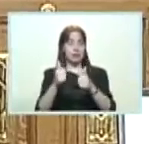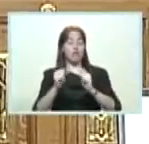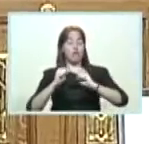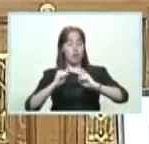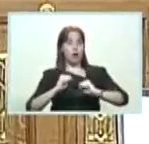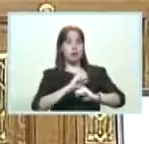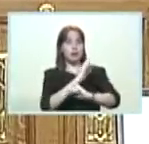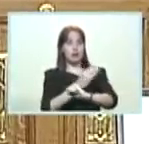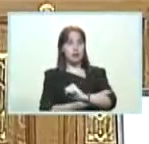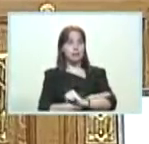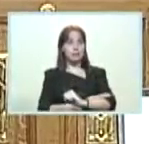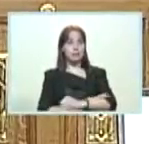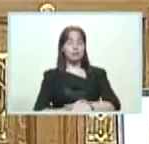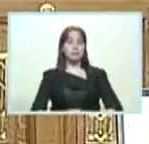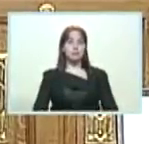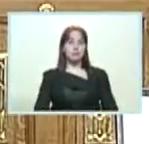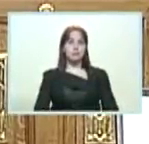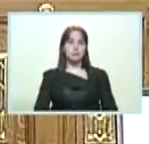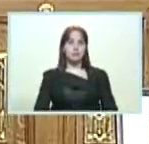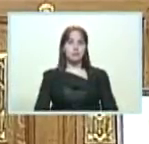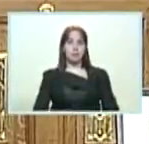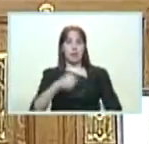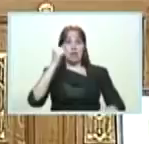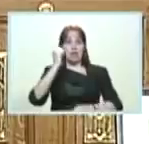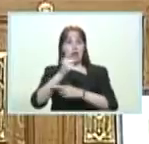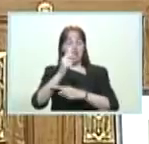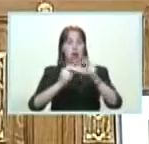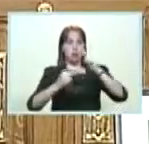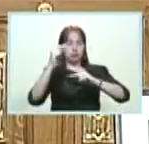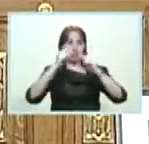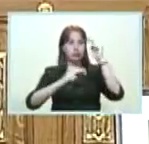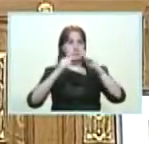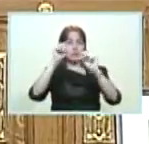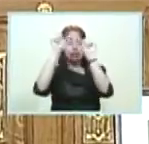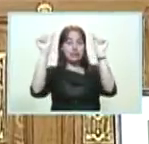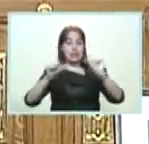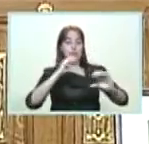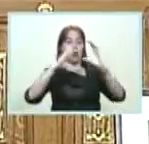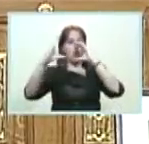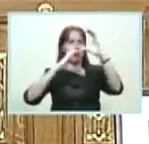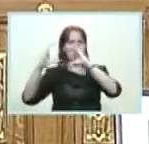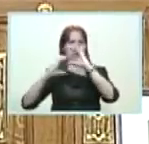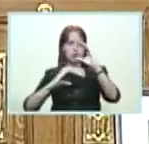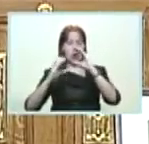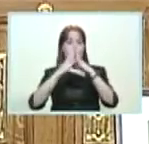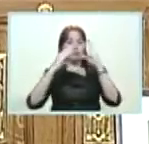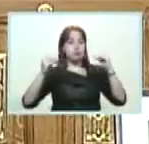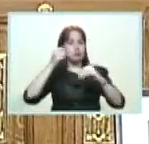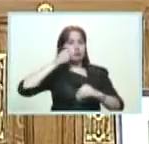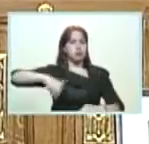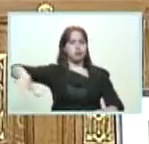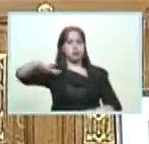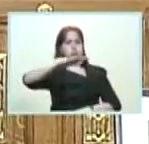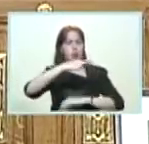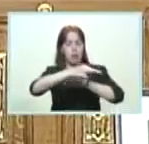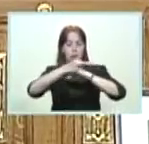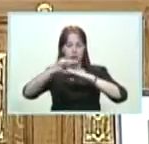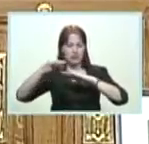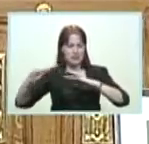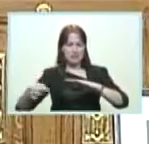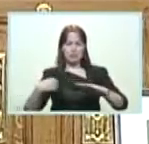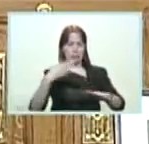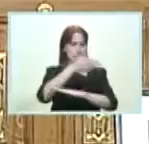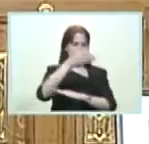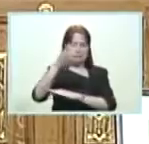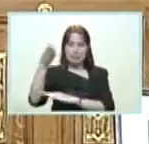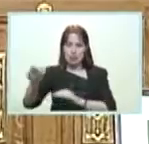fuerza. Hay que construir el sistema comunicacional con el pueblo en cada municipio, en cada